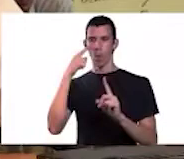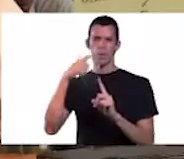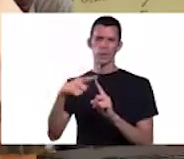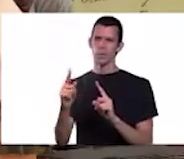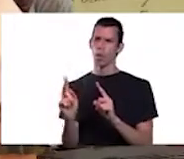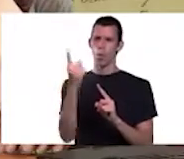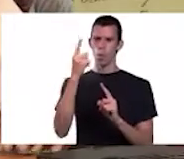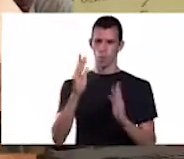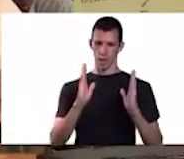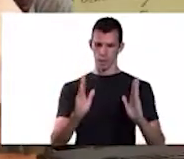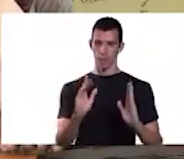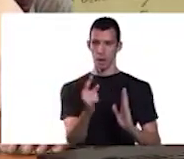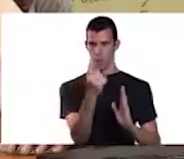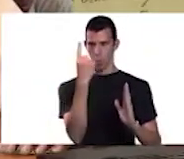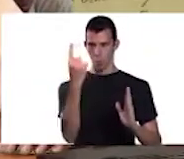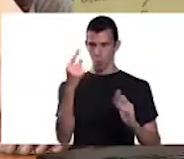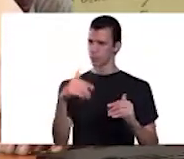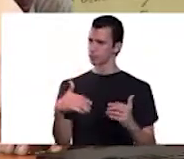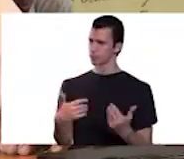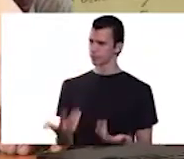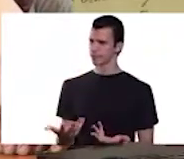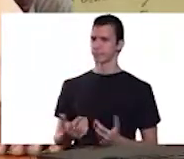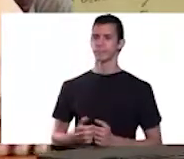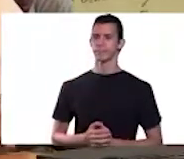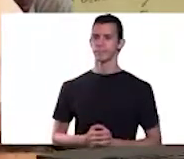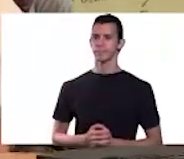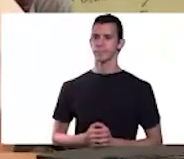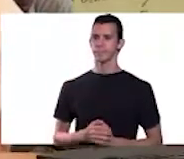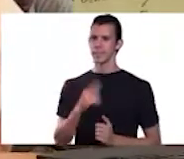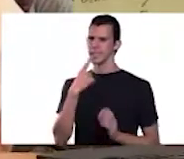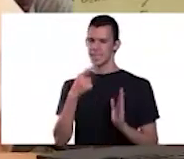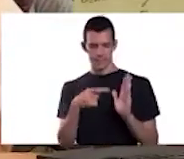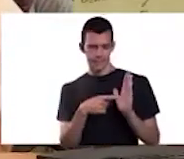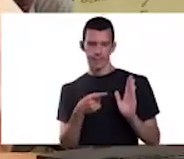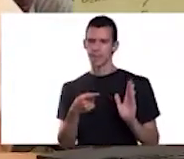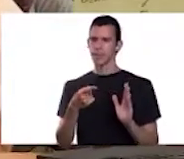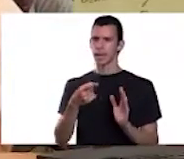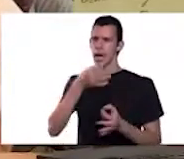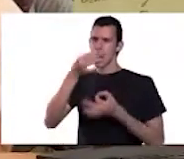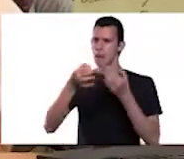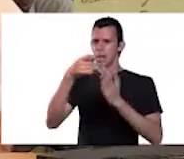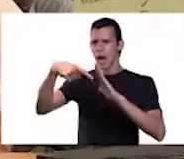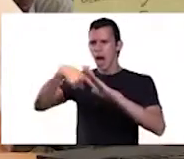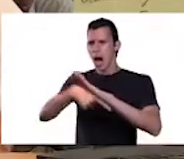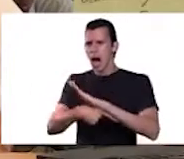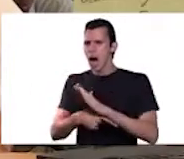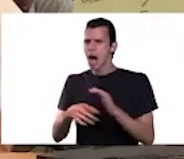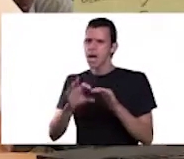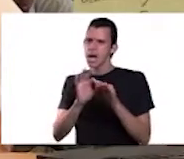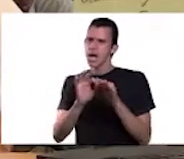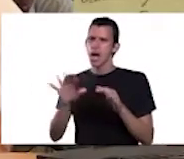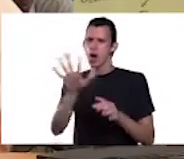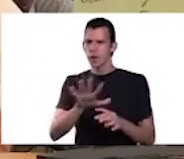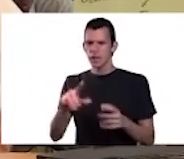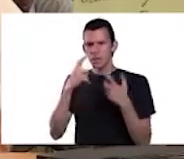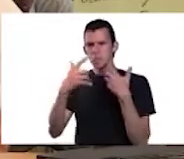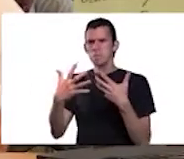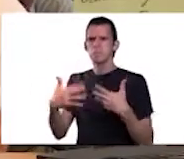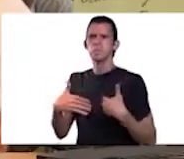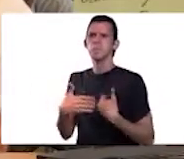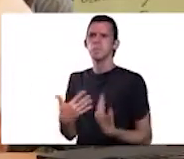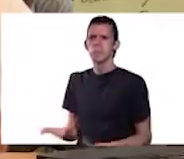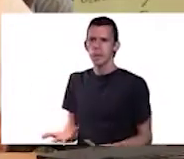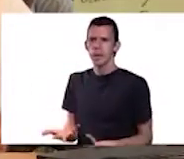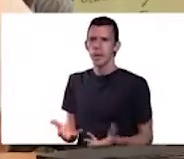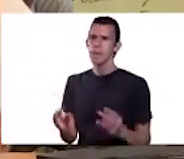el primer semestre señala argumentar la importancia de la geografía acorde a su objeto